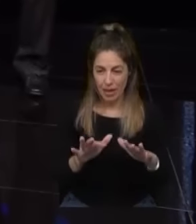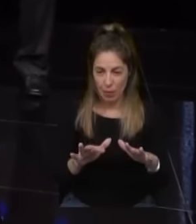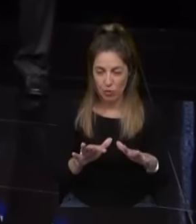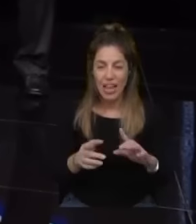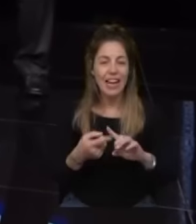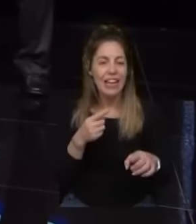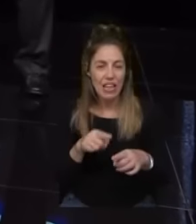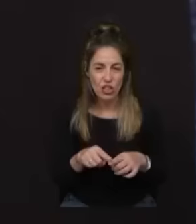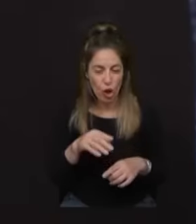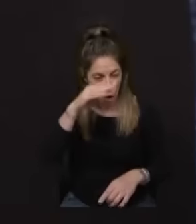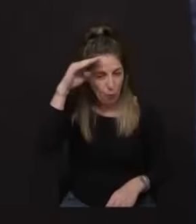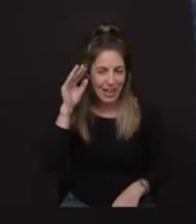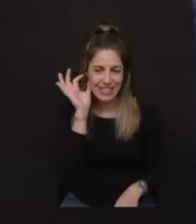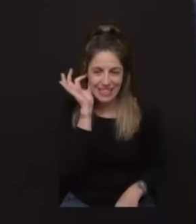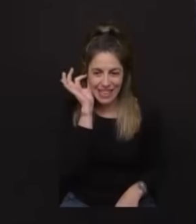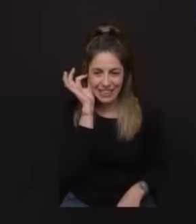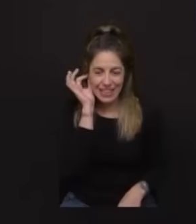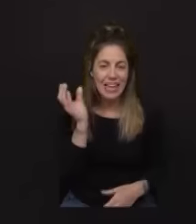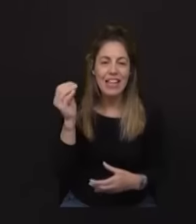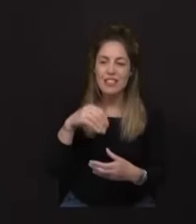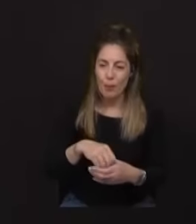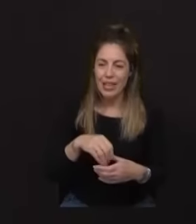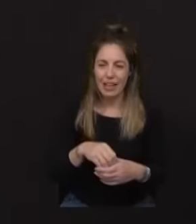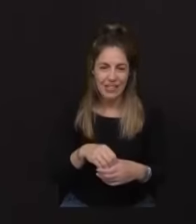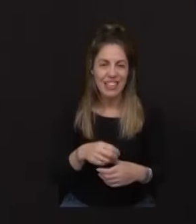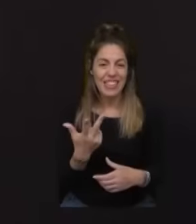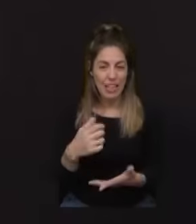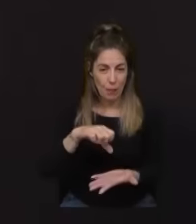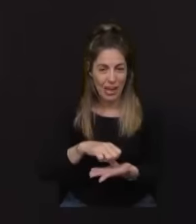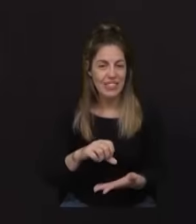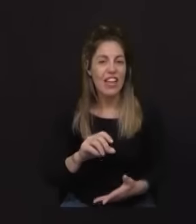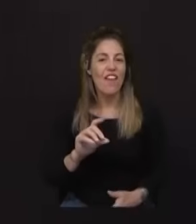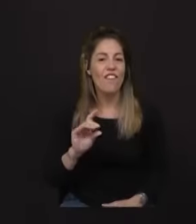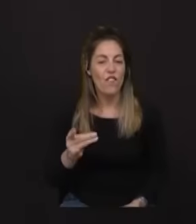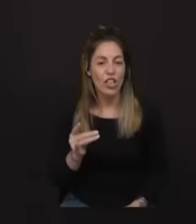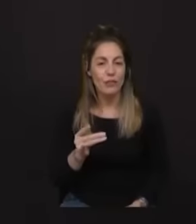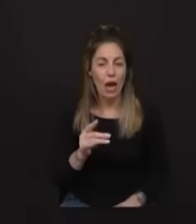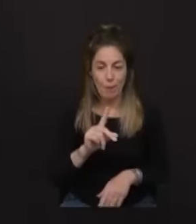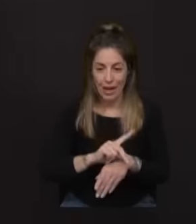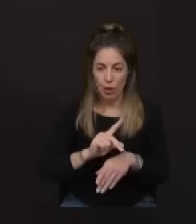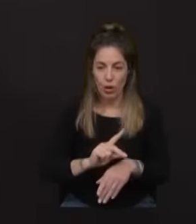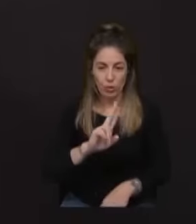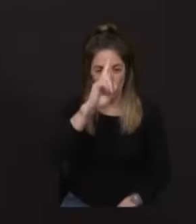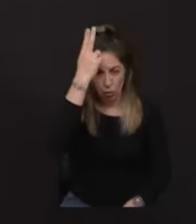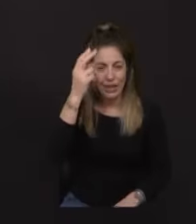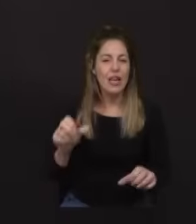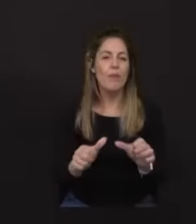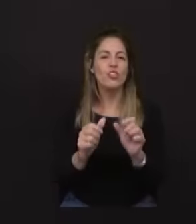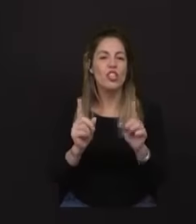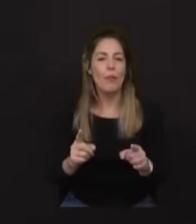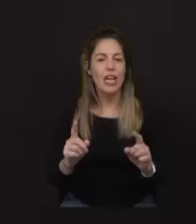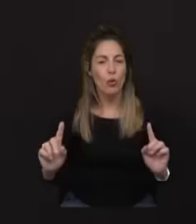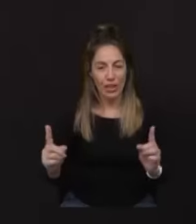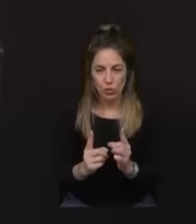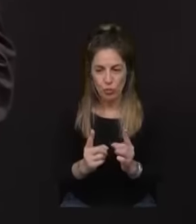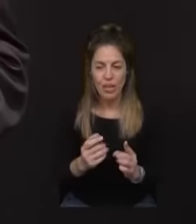tiene que ver con Marcet y las implicancias en tres países, Bolivia, Paraguay y Uruguay. Hemos hecho en algún momento ya una puesta a